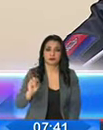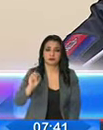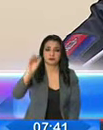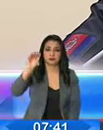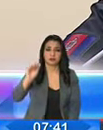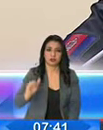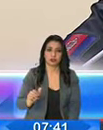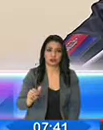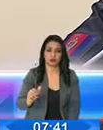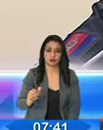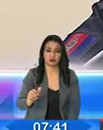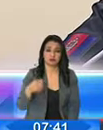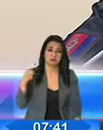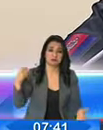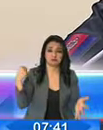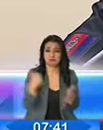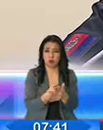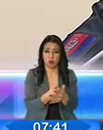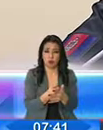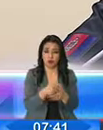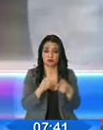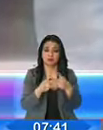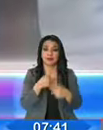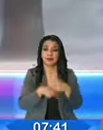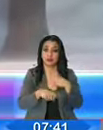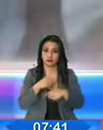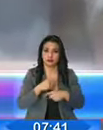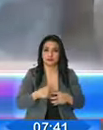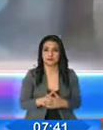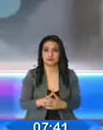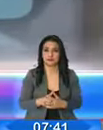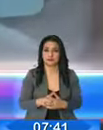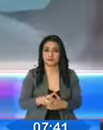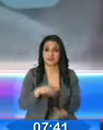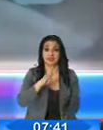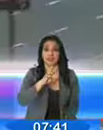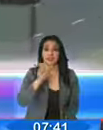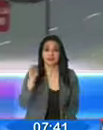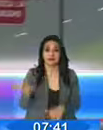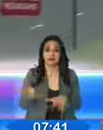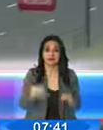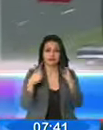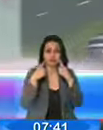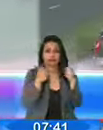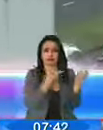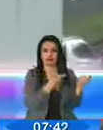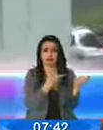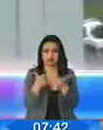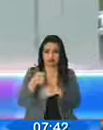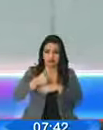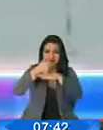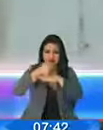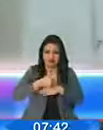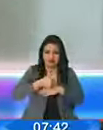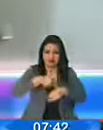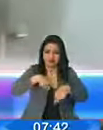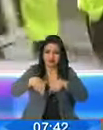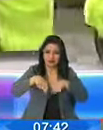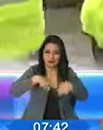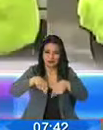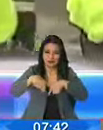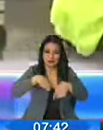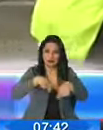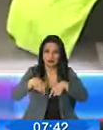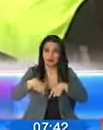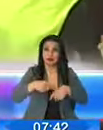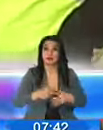entre siniestros de tránsito y heridos. De los 60 operativos realizados por la Agencia Metropolitana de Tránsito en las vías, se